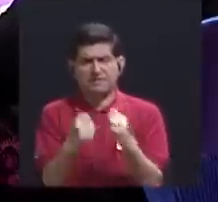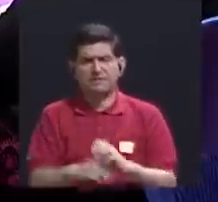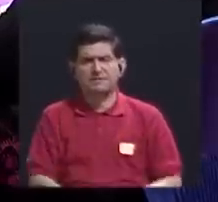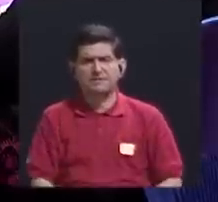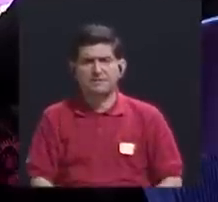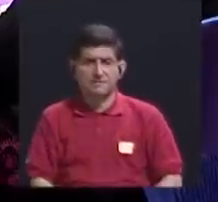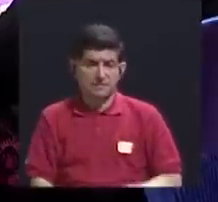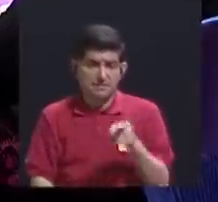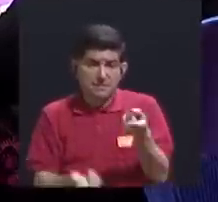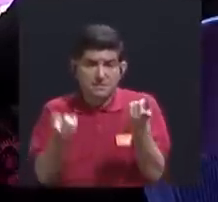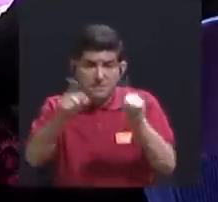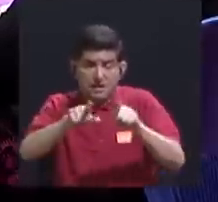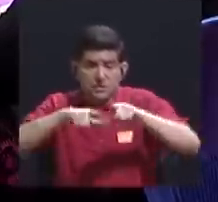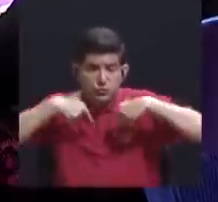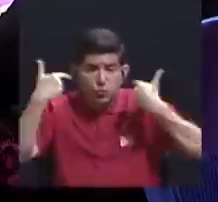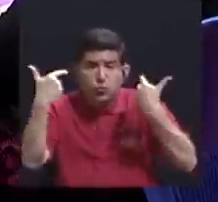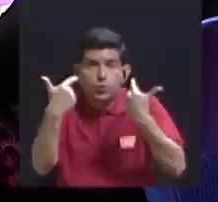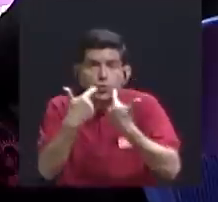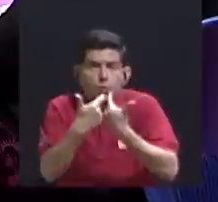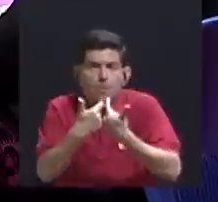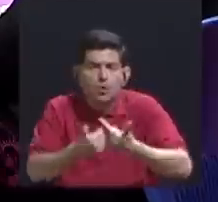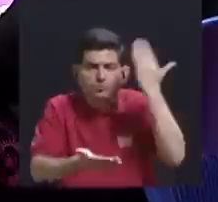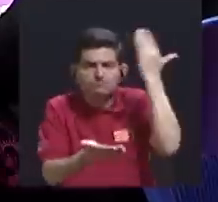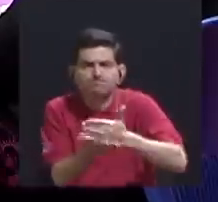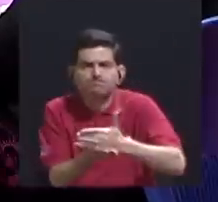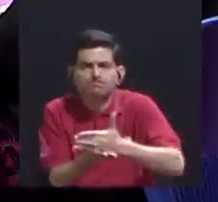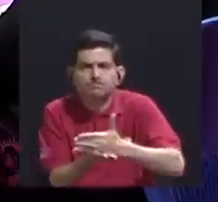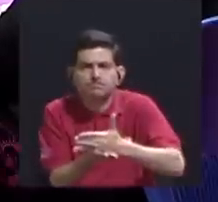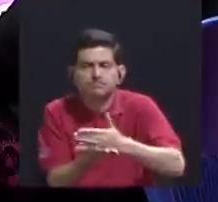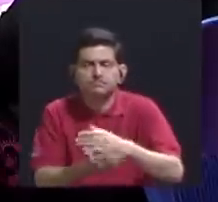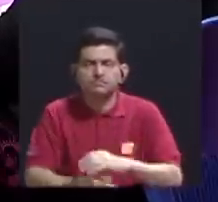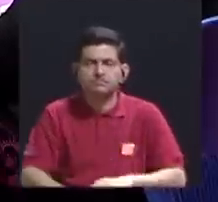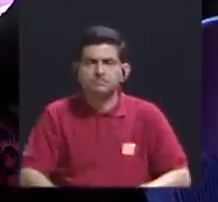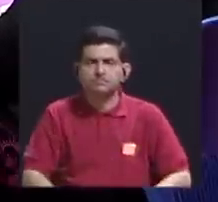que te que te frenan